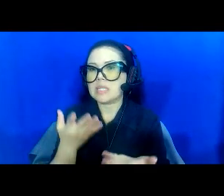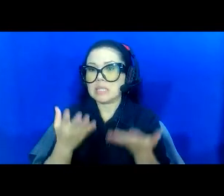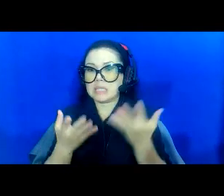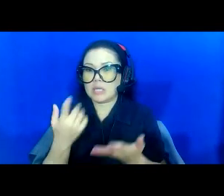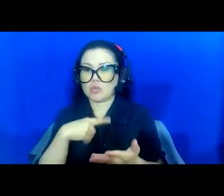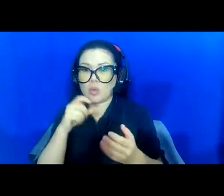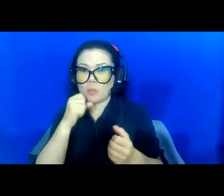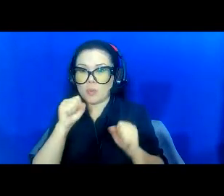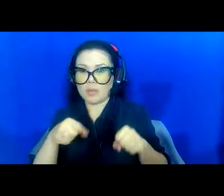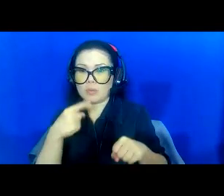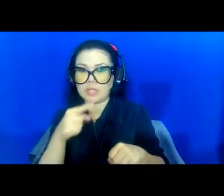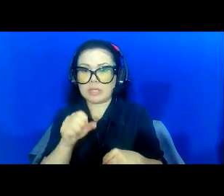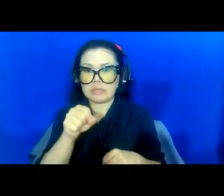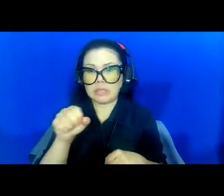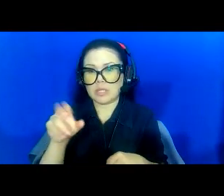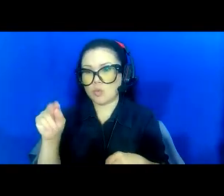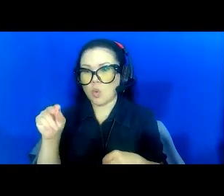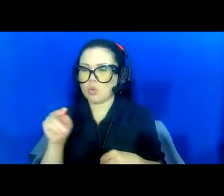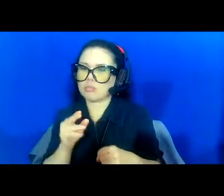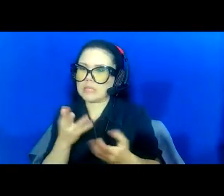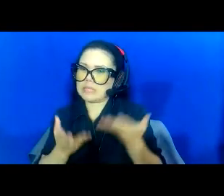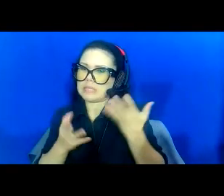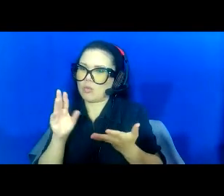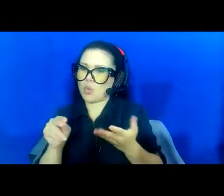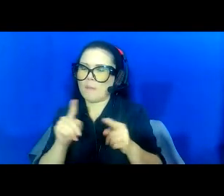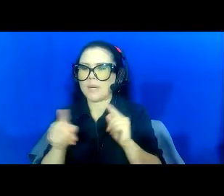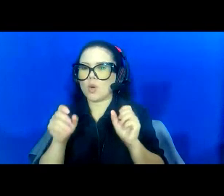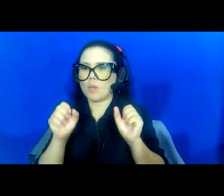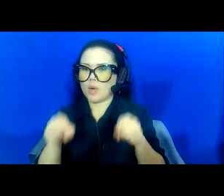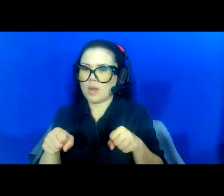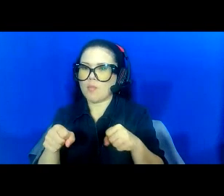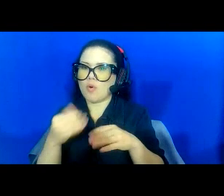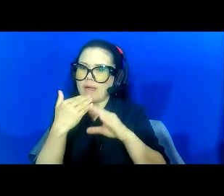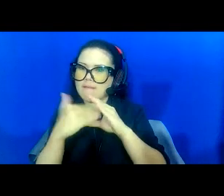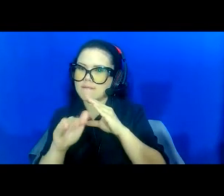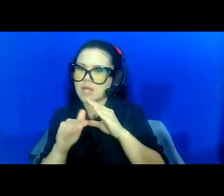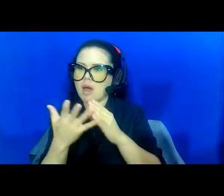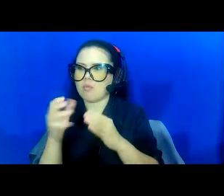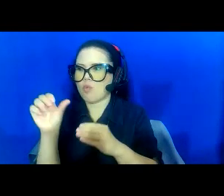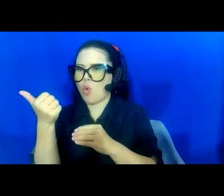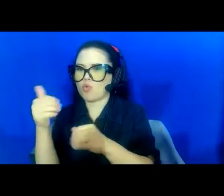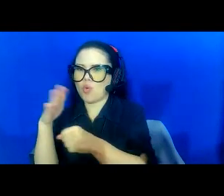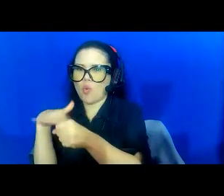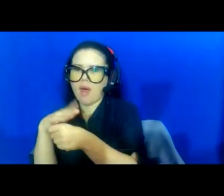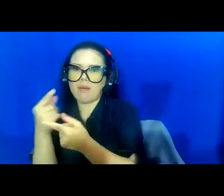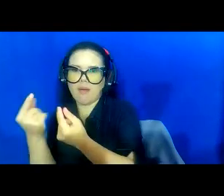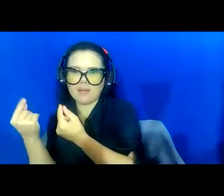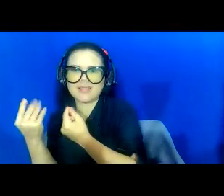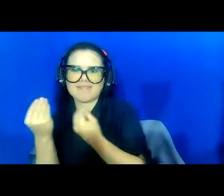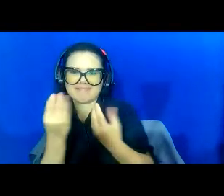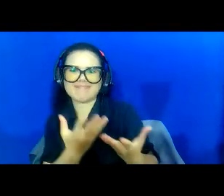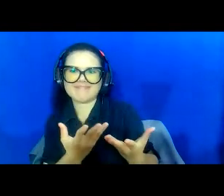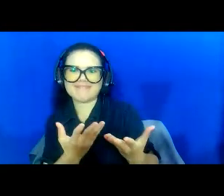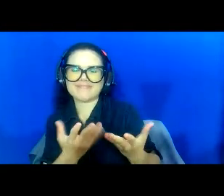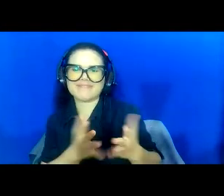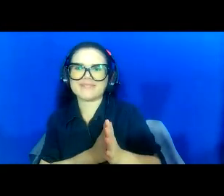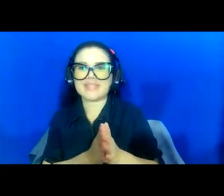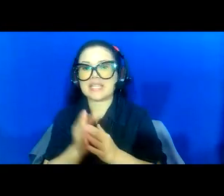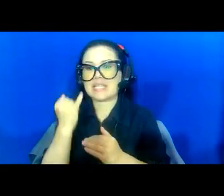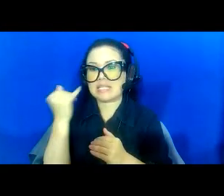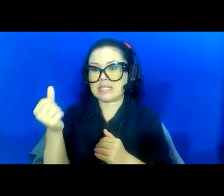compartir prácticas que están hacia otros lugares. Pero esa es algo que ha funcionado mucho, ¿verdad? Y ante dudas, ¿verdad? A las personas que nos han delegado